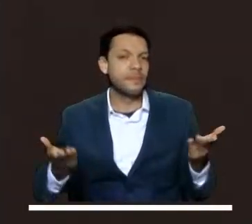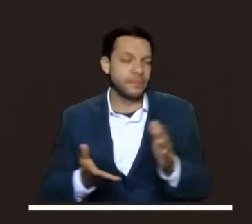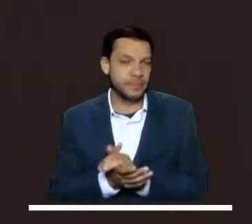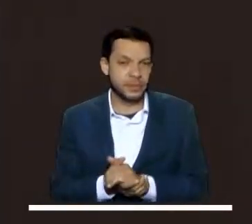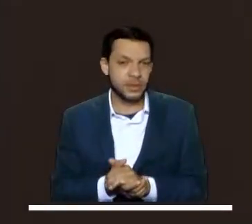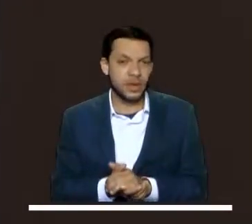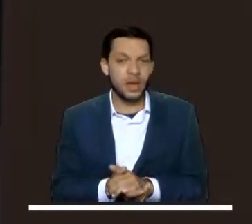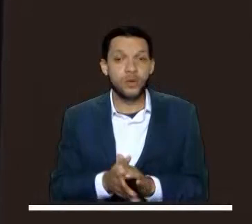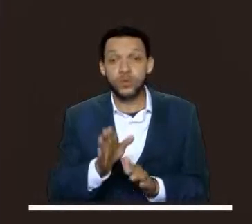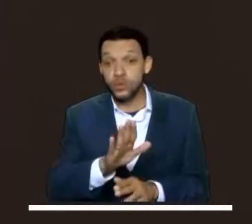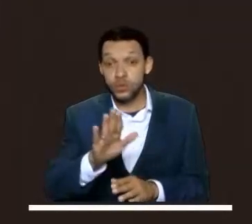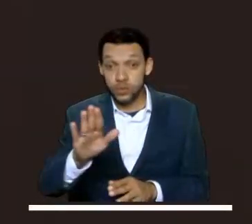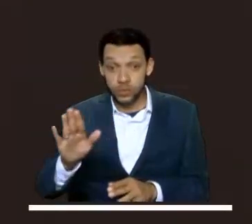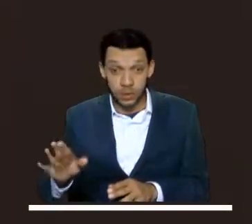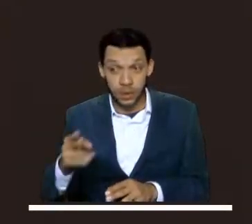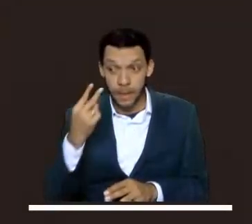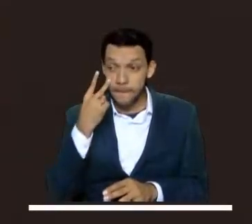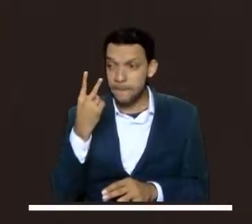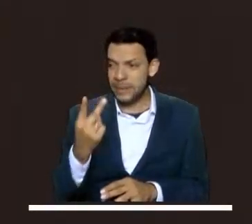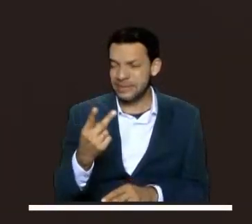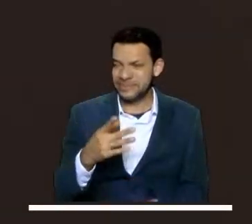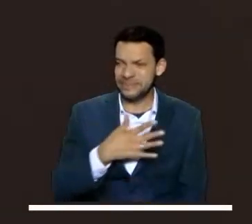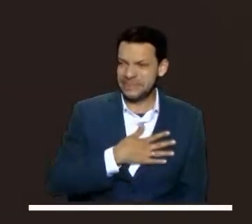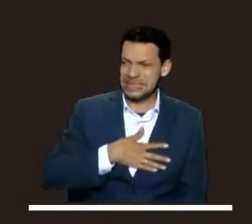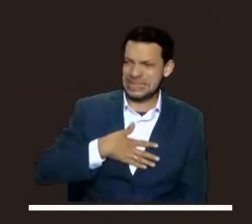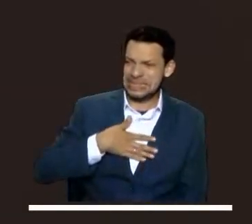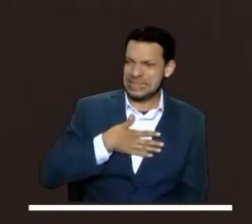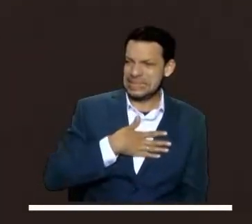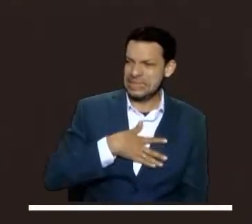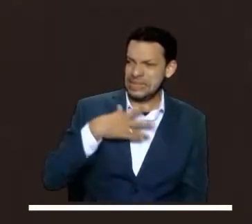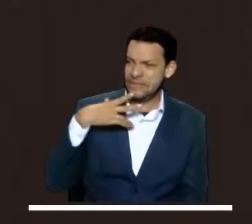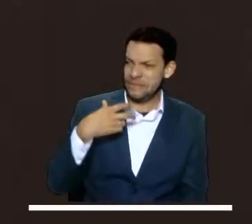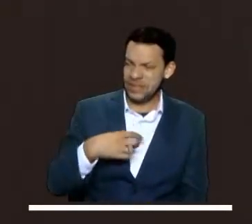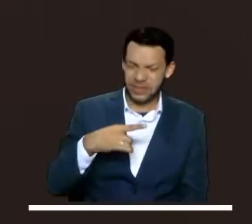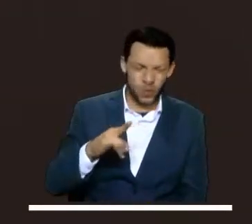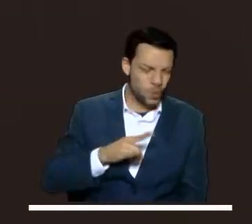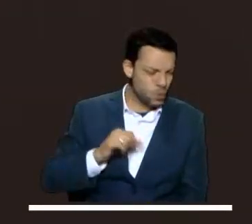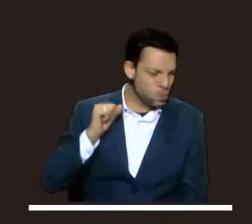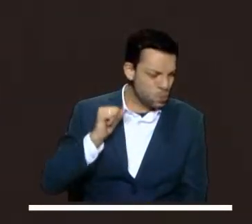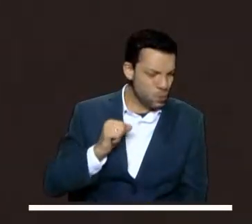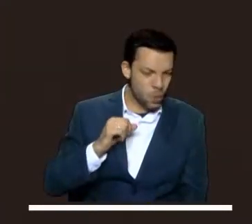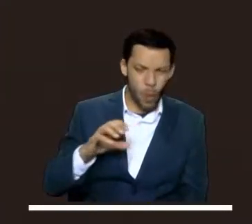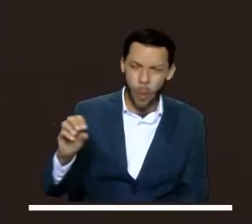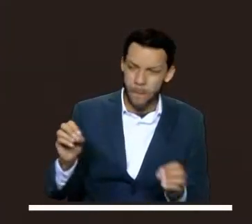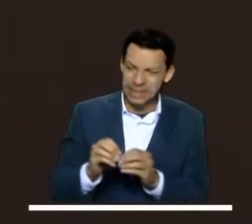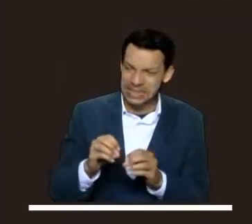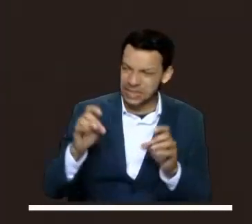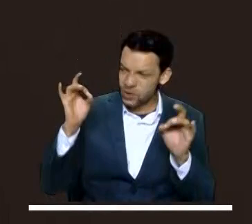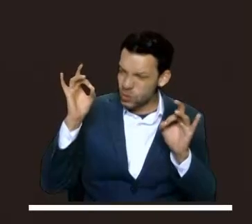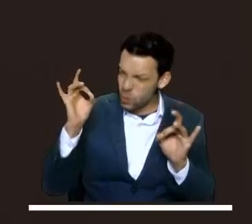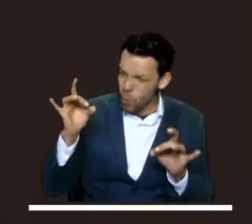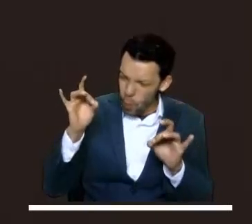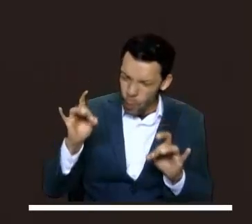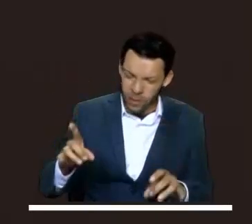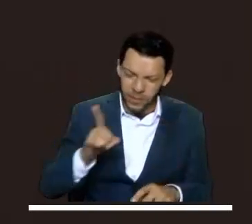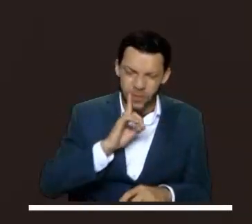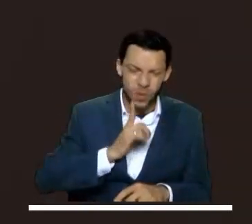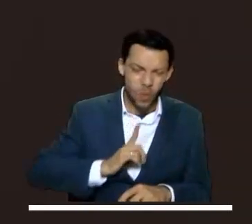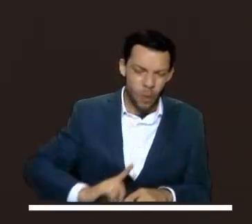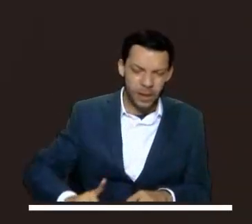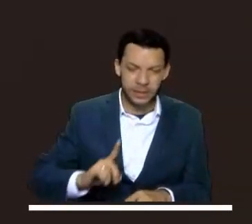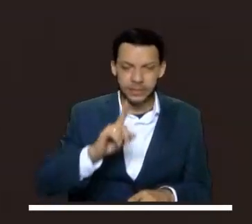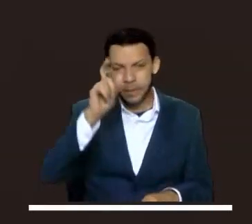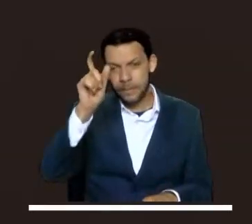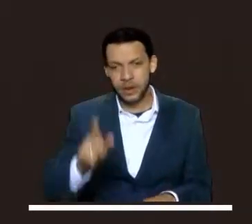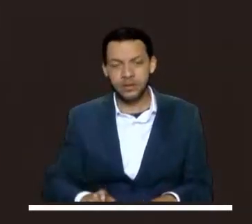muchos de ustedes que están viendo esto les parece horrible, qué susto, qué dolor y tal, pero definitivamente el paciente está